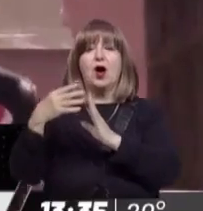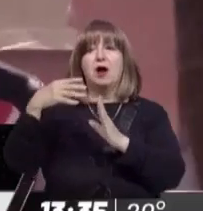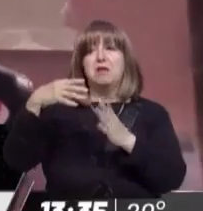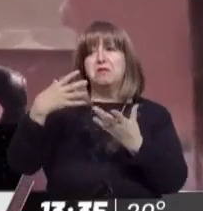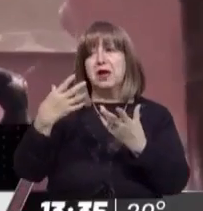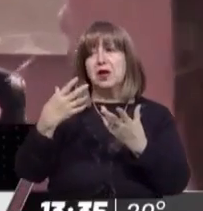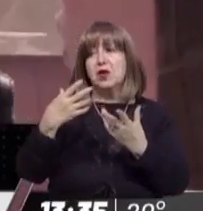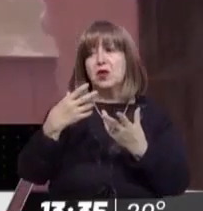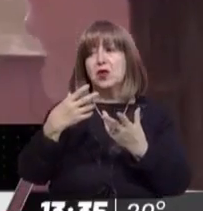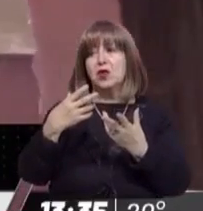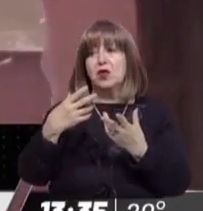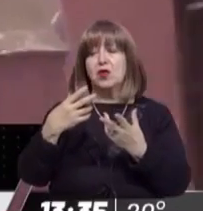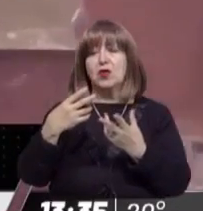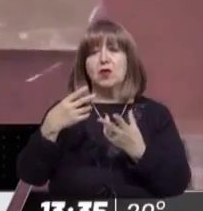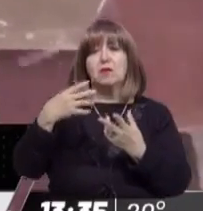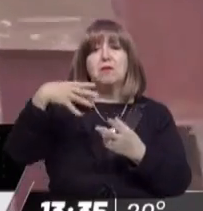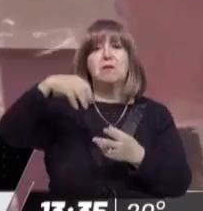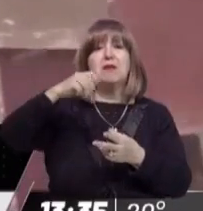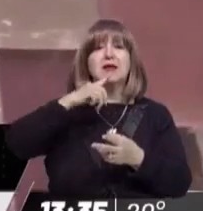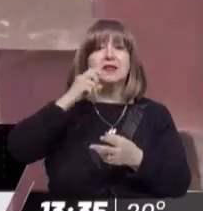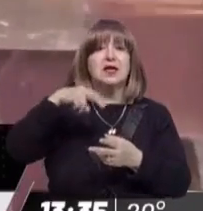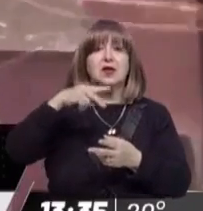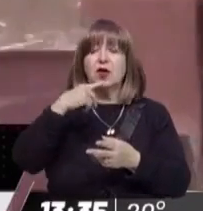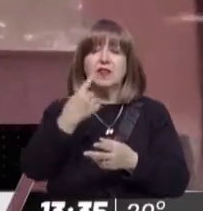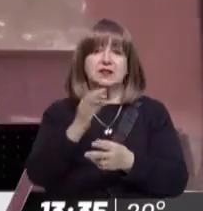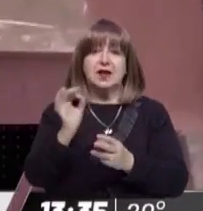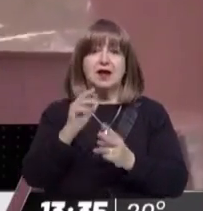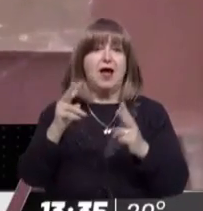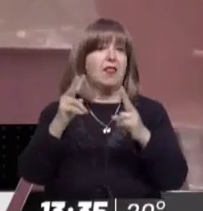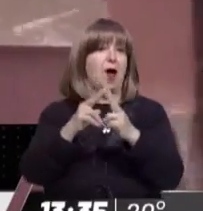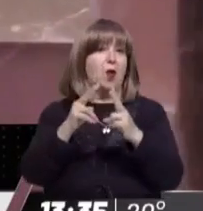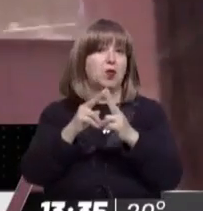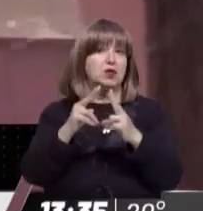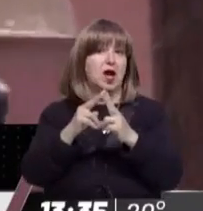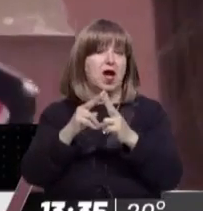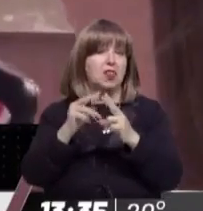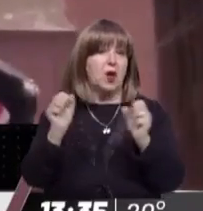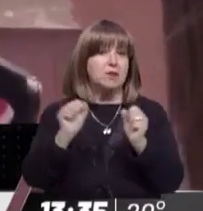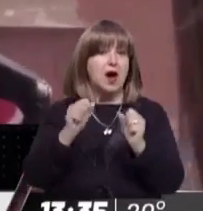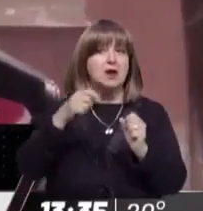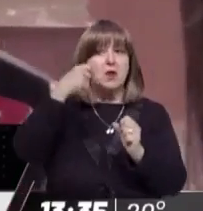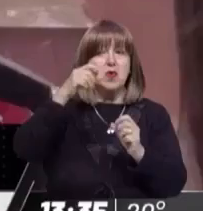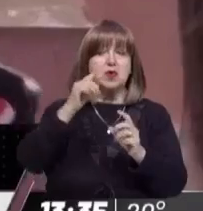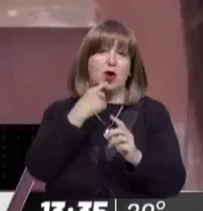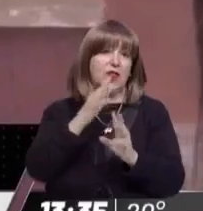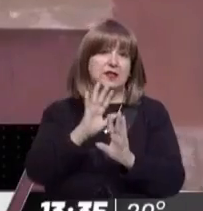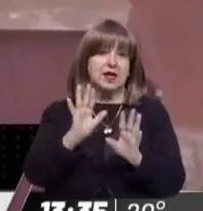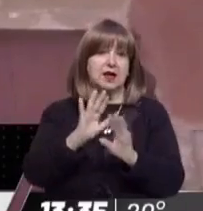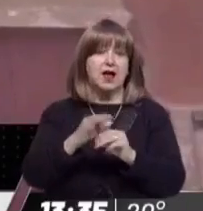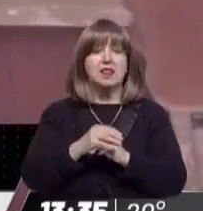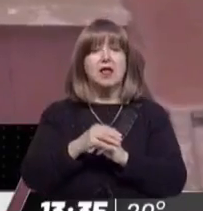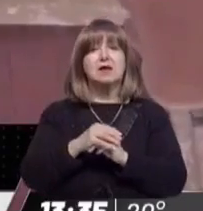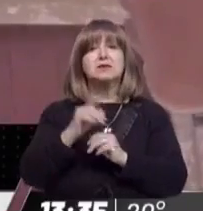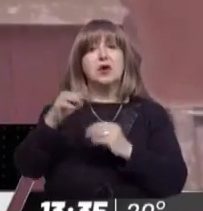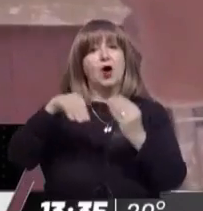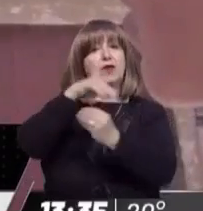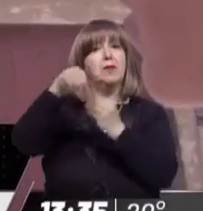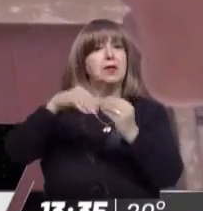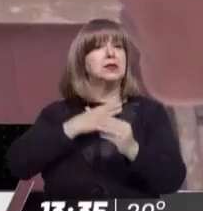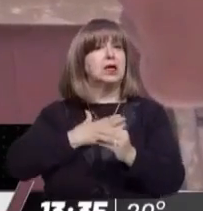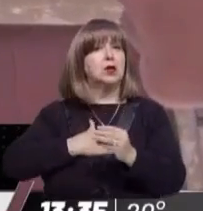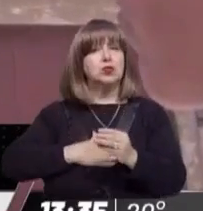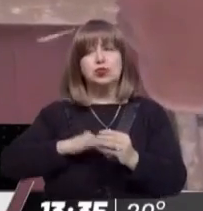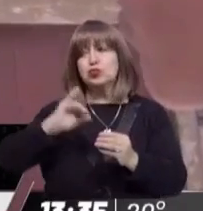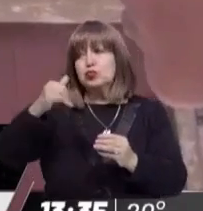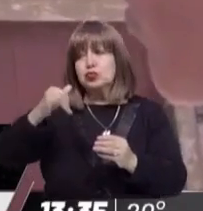a mi cuñado en la que está lo que hace no no no no no la verdad que no y ellos una familia en general tranquila sí sí son una familia